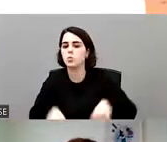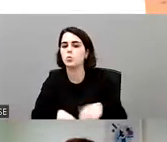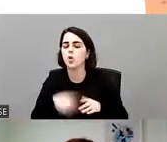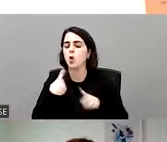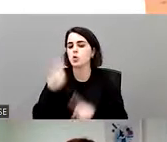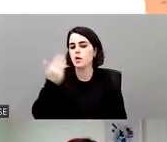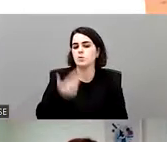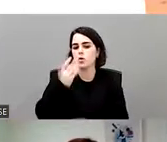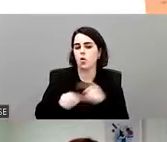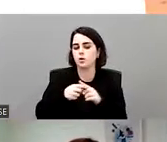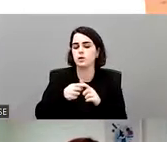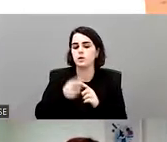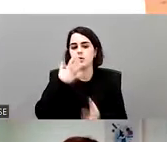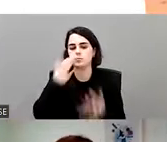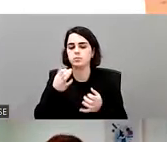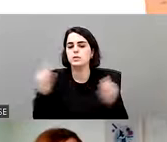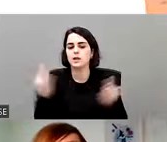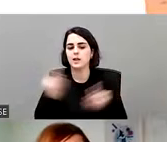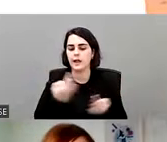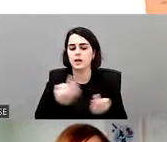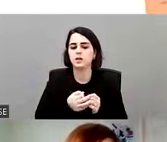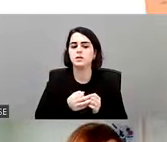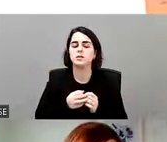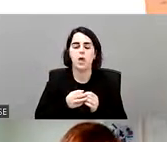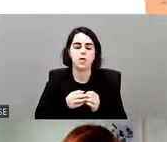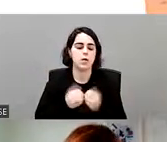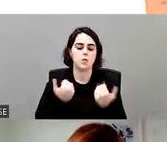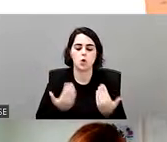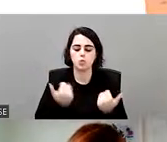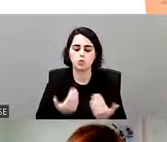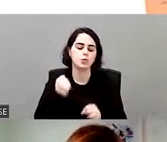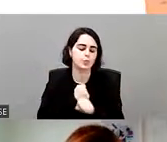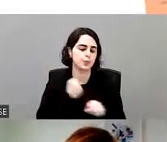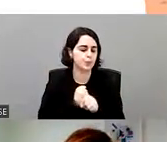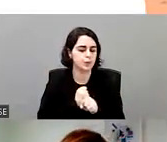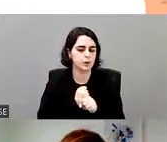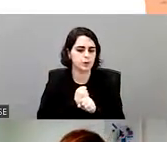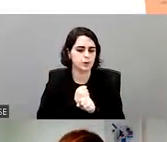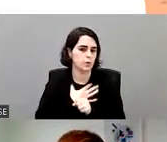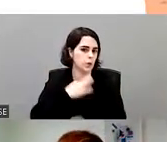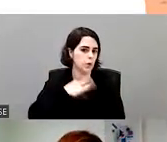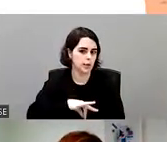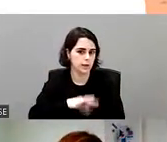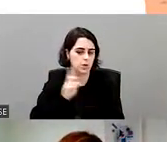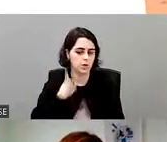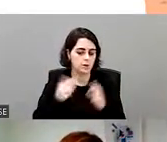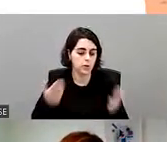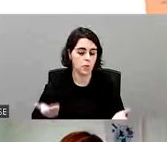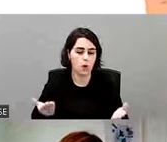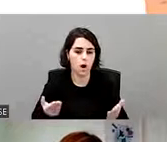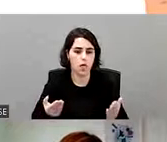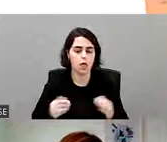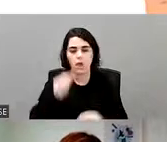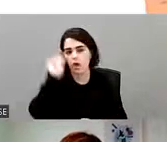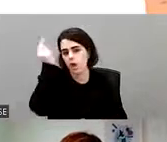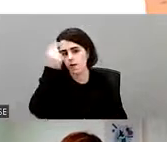para recalcar. El primero es trabajar lo más precozmente posible para poder adquirir las habilidades